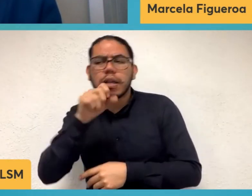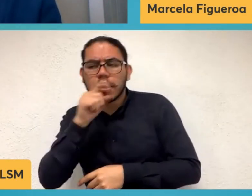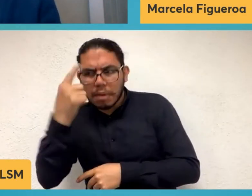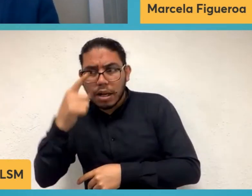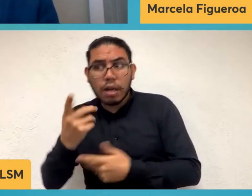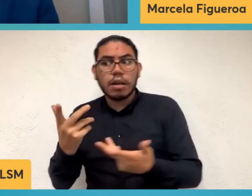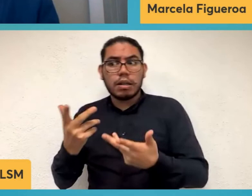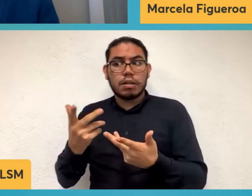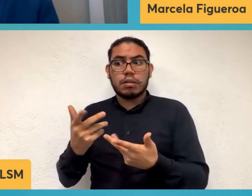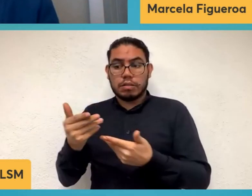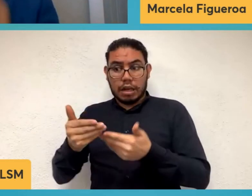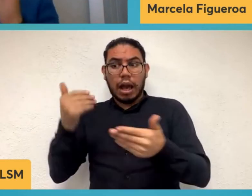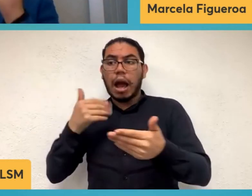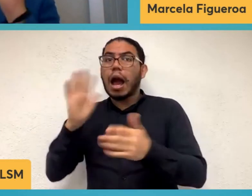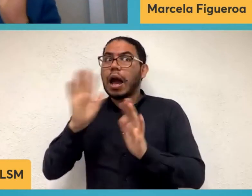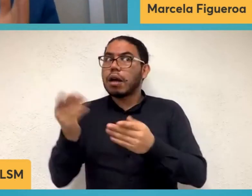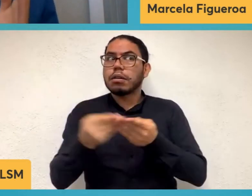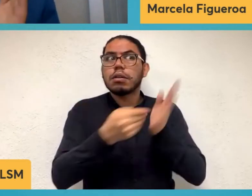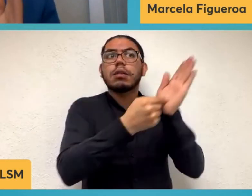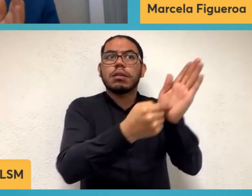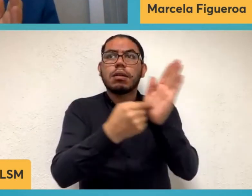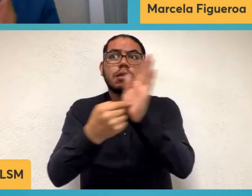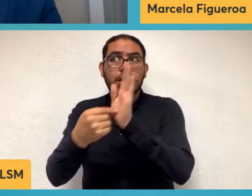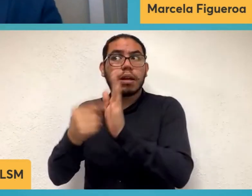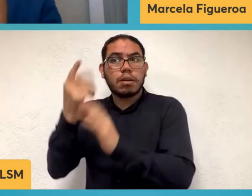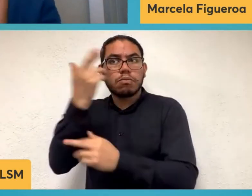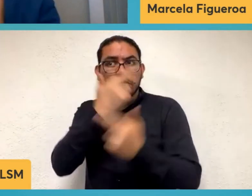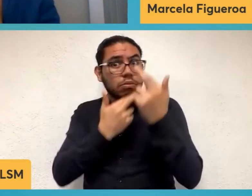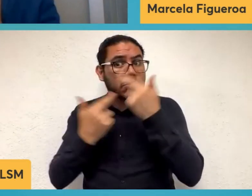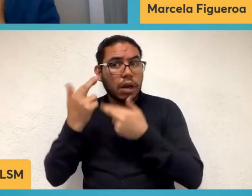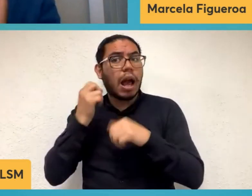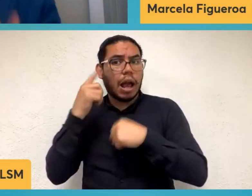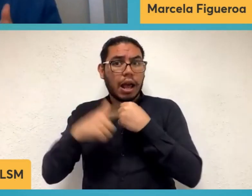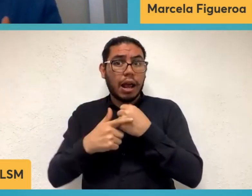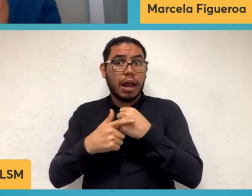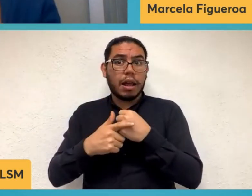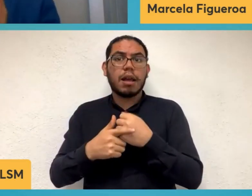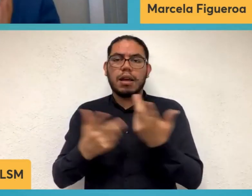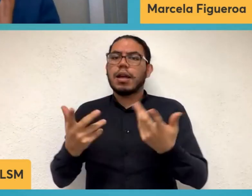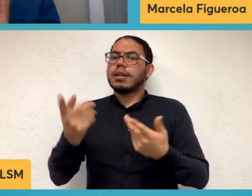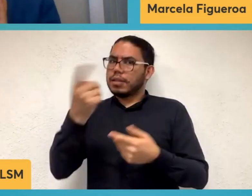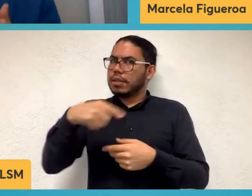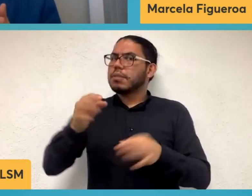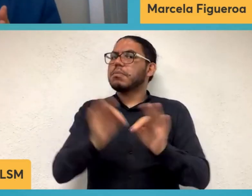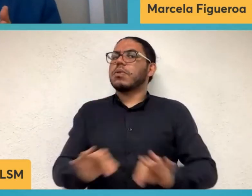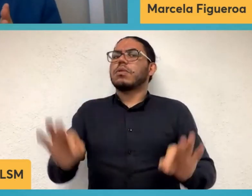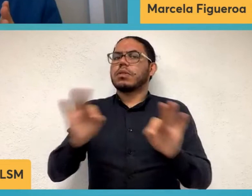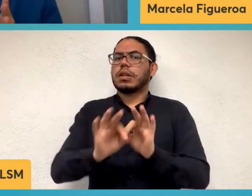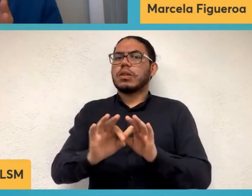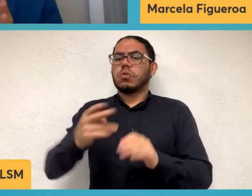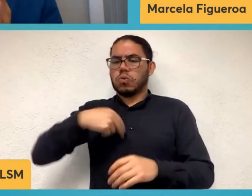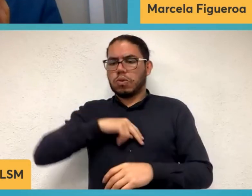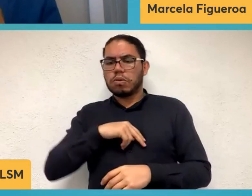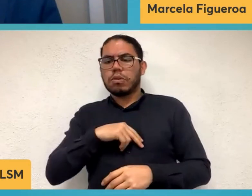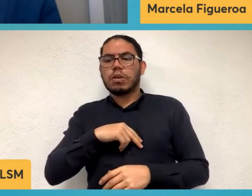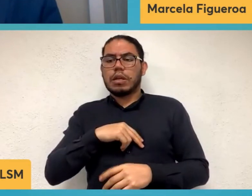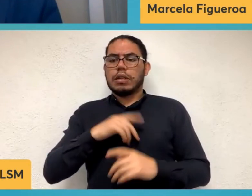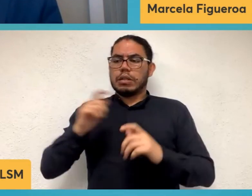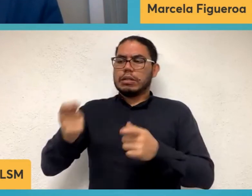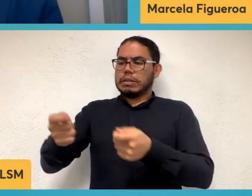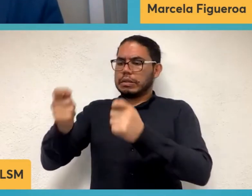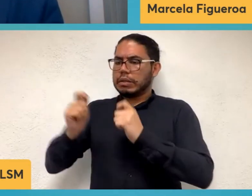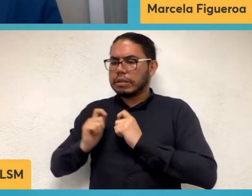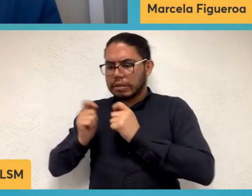revisó alguien más y demás? Es bien importante que nuestras acciones estén delimitadas por